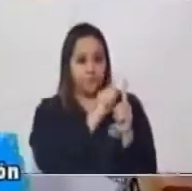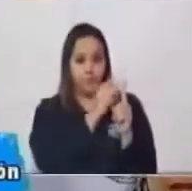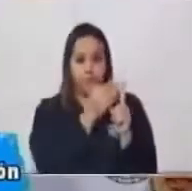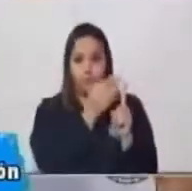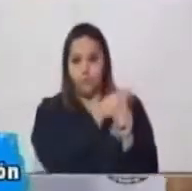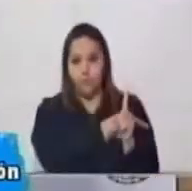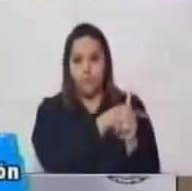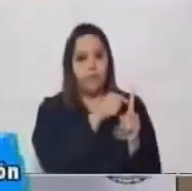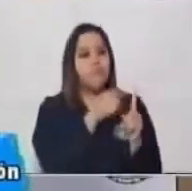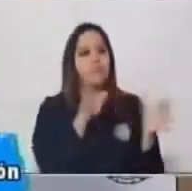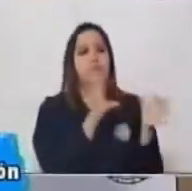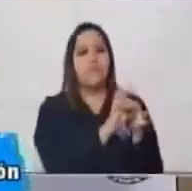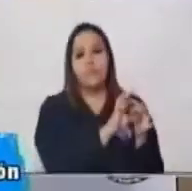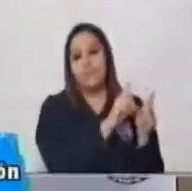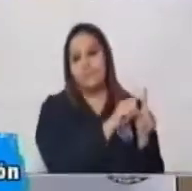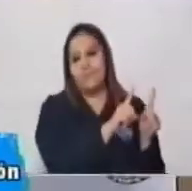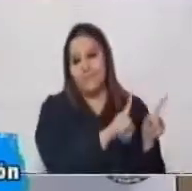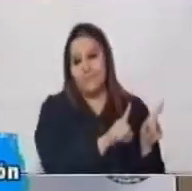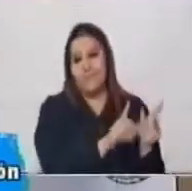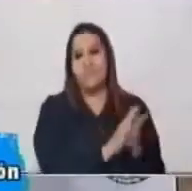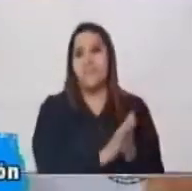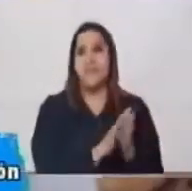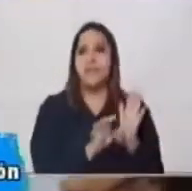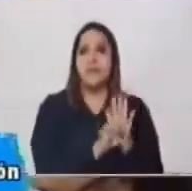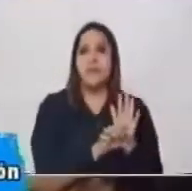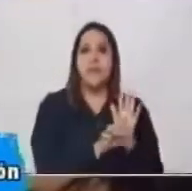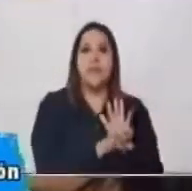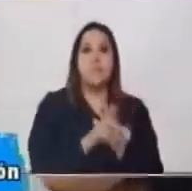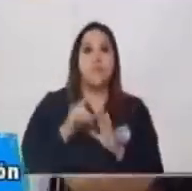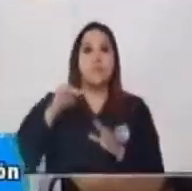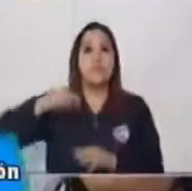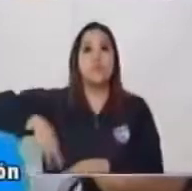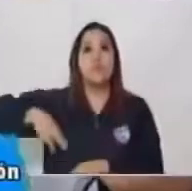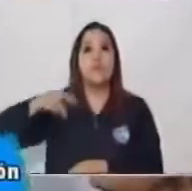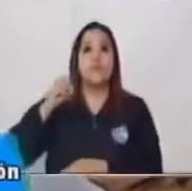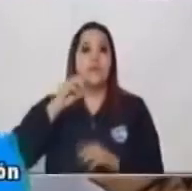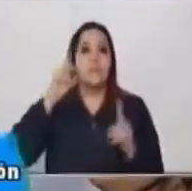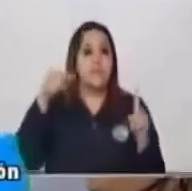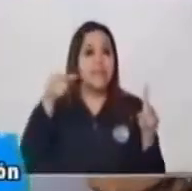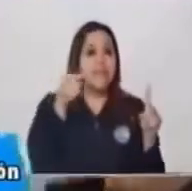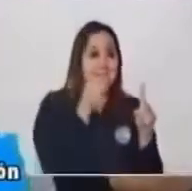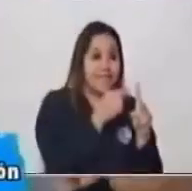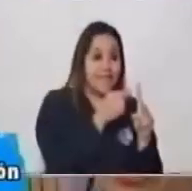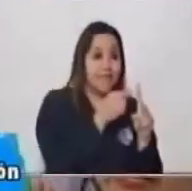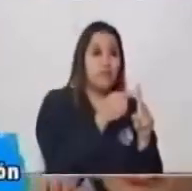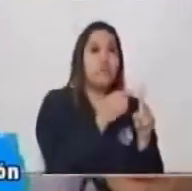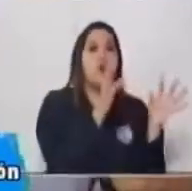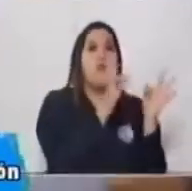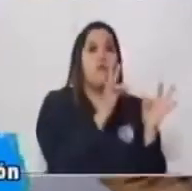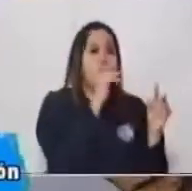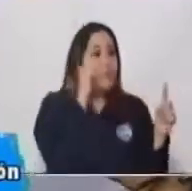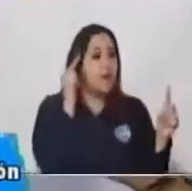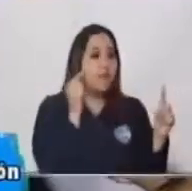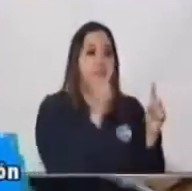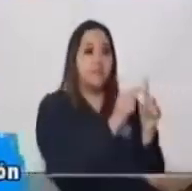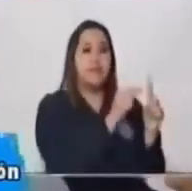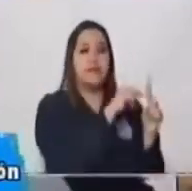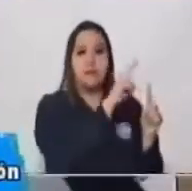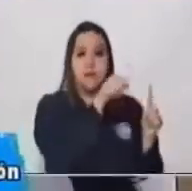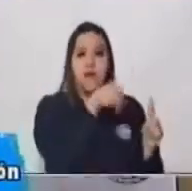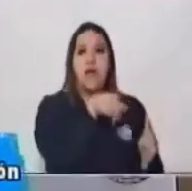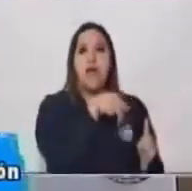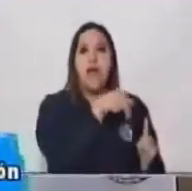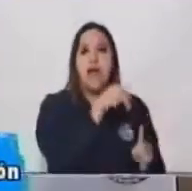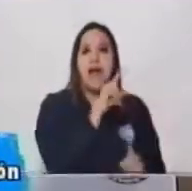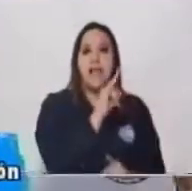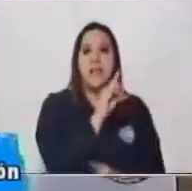enlaces. Recuerda la diferencia. En el directo va de forma directa al núcleo. Y en el